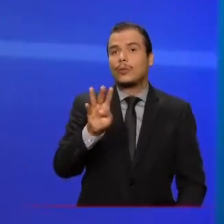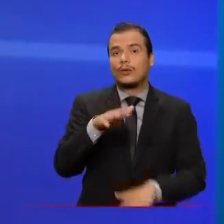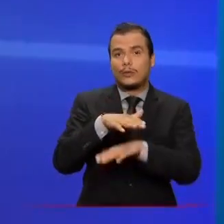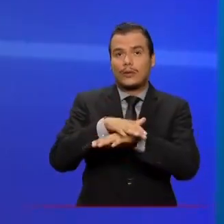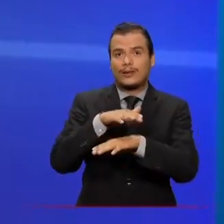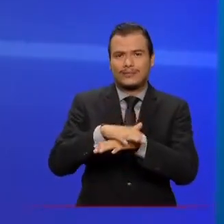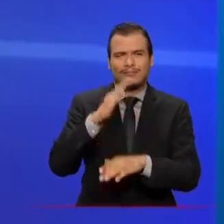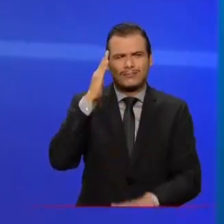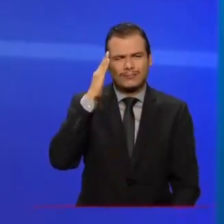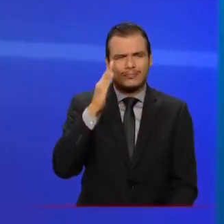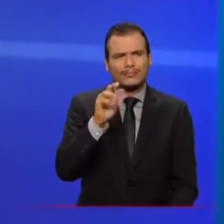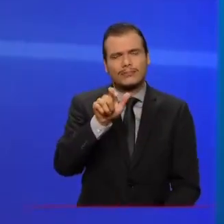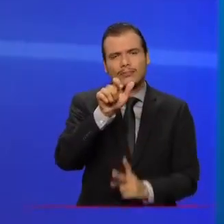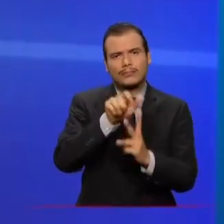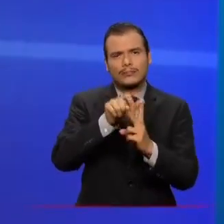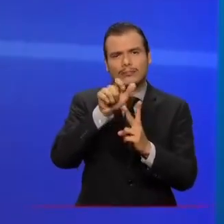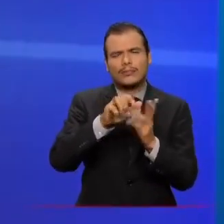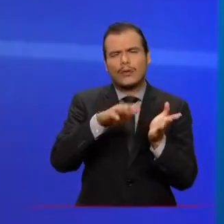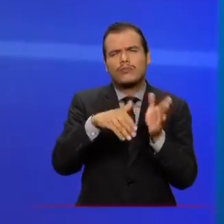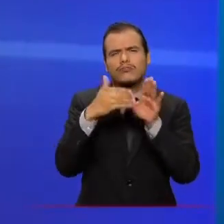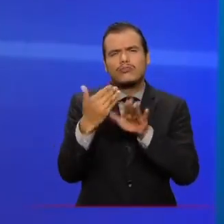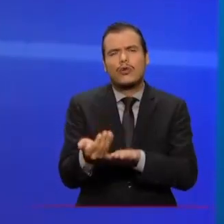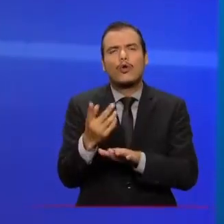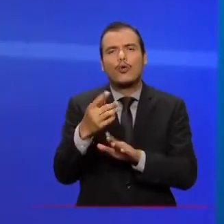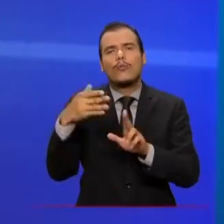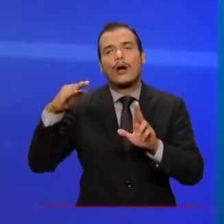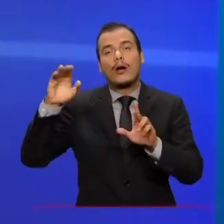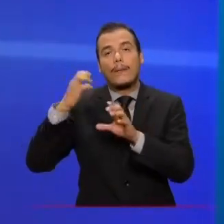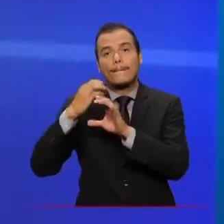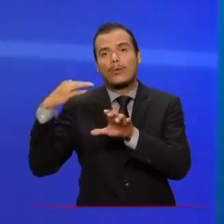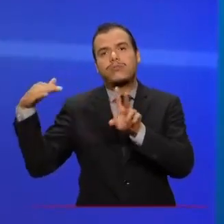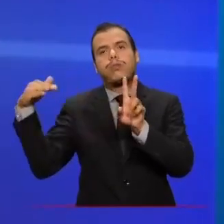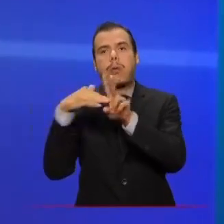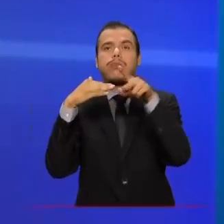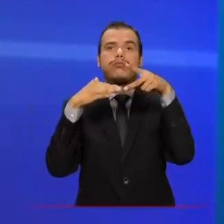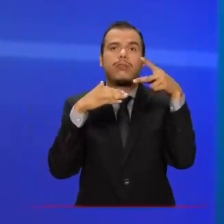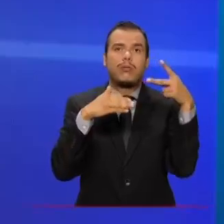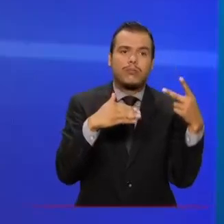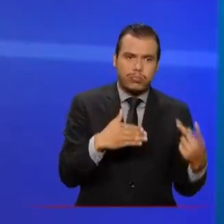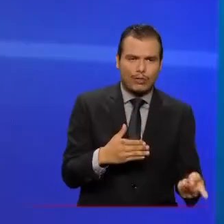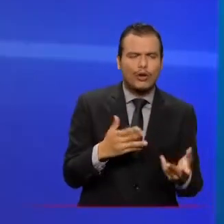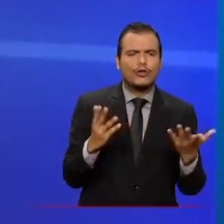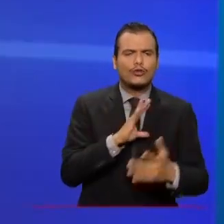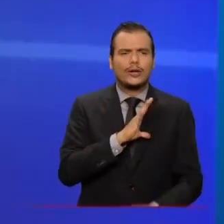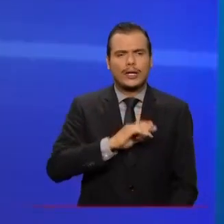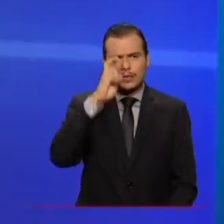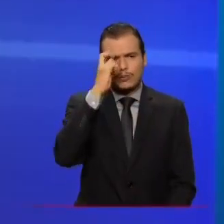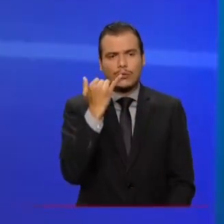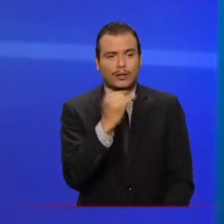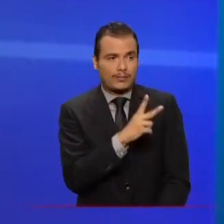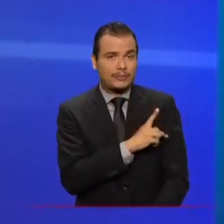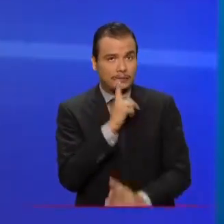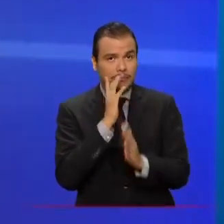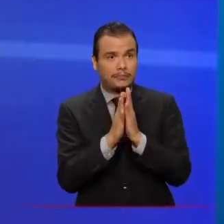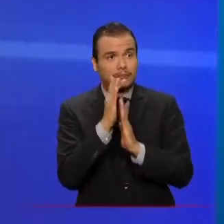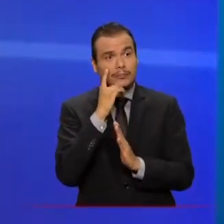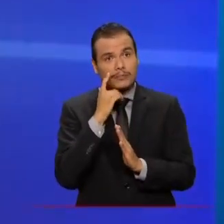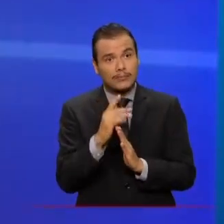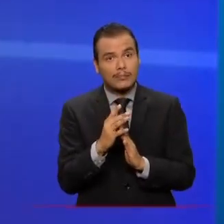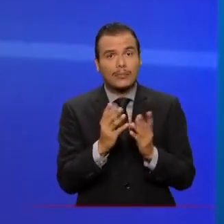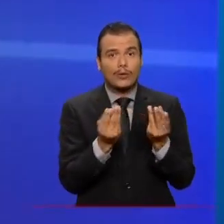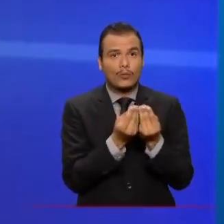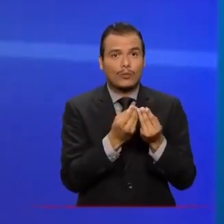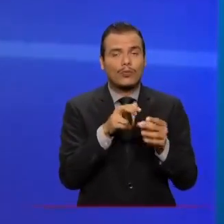Tras la trágica muerte de dos personas arrolladas por una buseta en el norte de Cali, la personería anunció que investigará una supuesta omisión